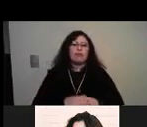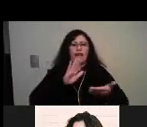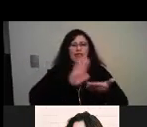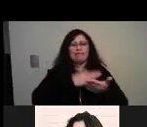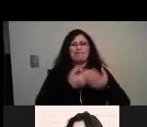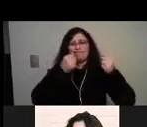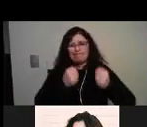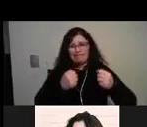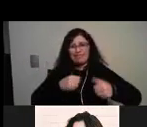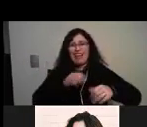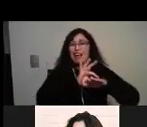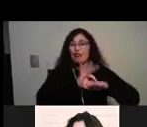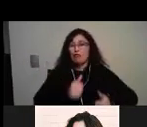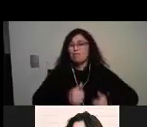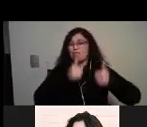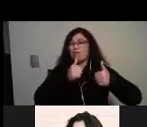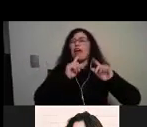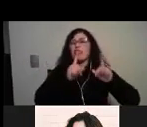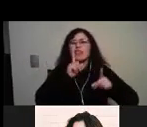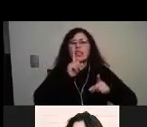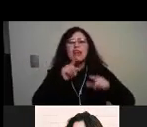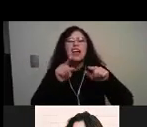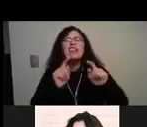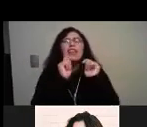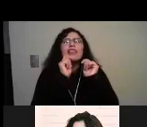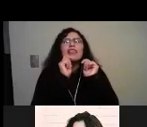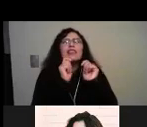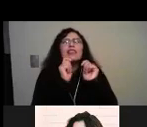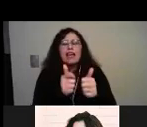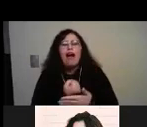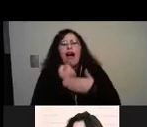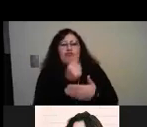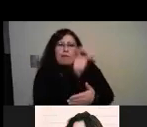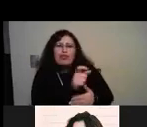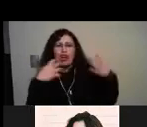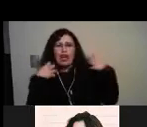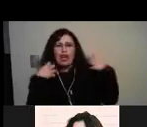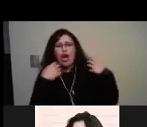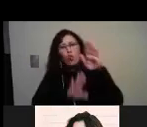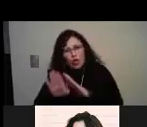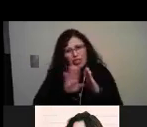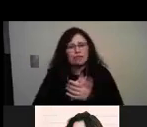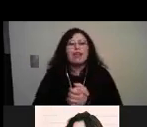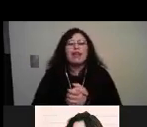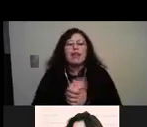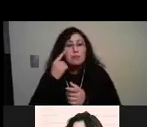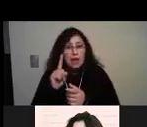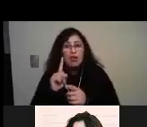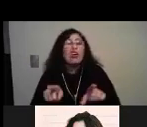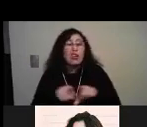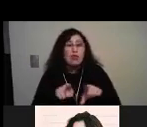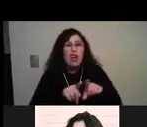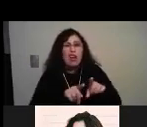Entonces, estas técnicas buscan además facilitarle la tarea a las personas que tienen el rol de cuidador, pero además evitar que se produzcan, por